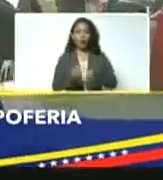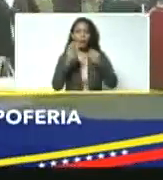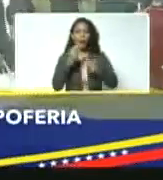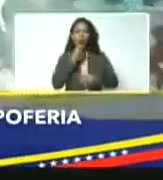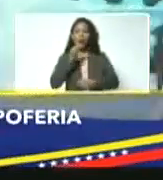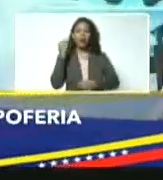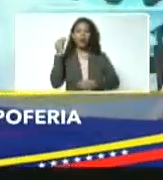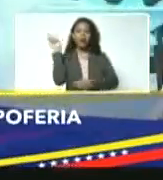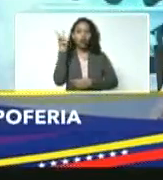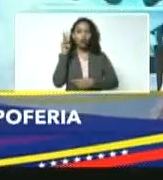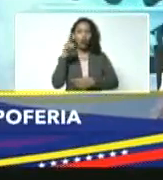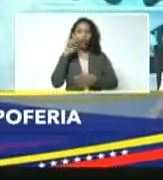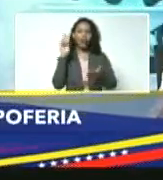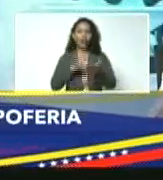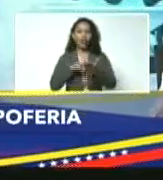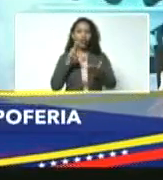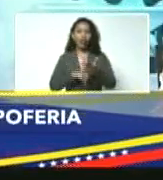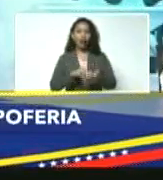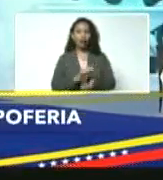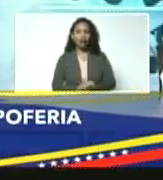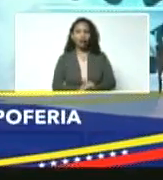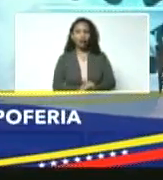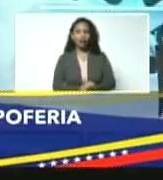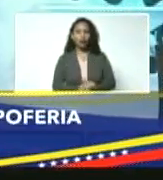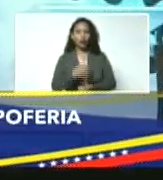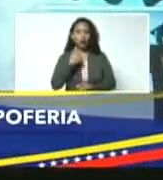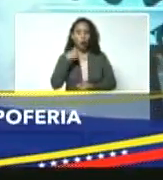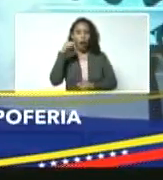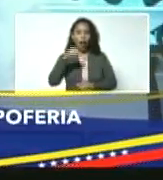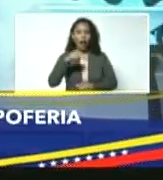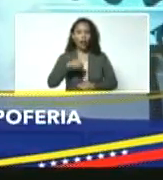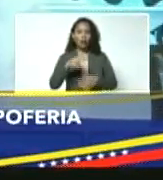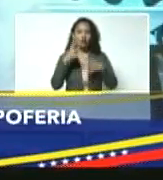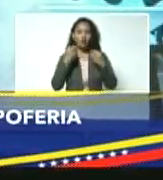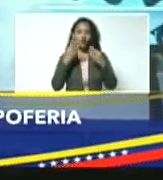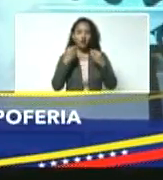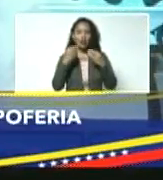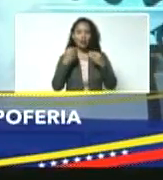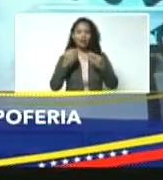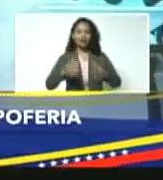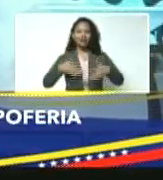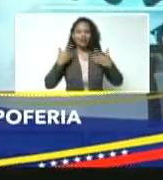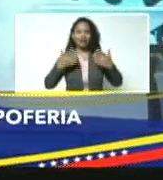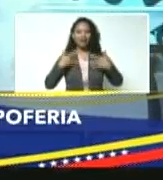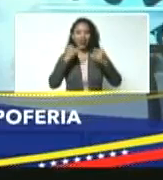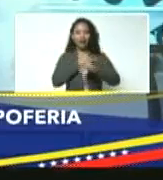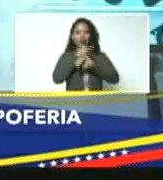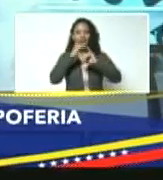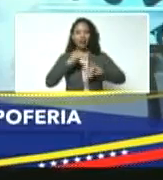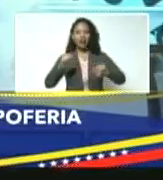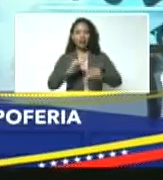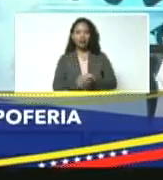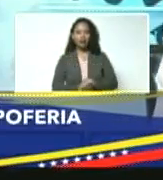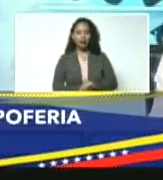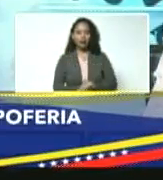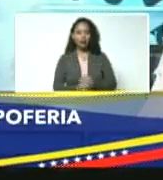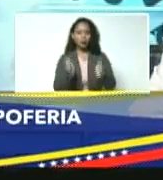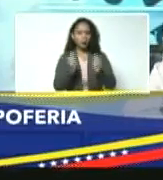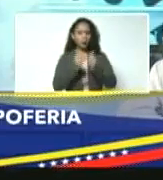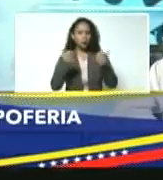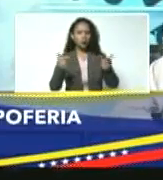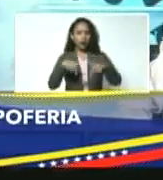juventud venezolana. Verdaderamente, yo estoy muy motivado con